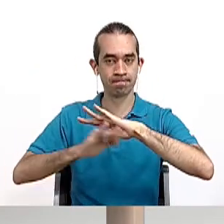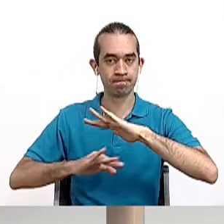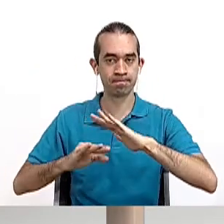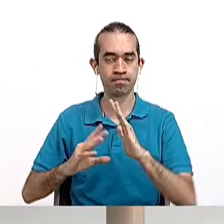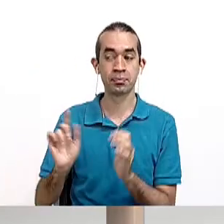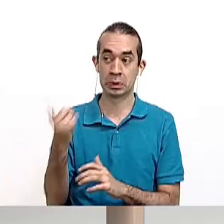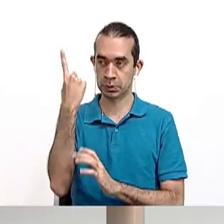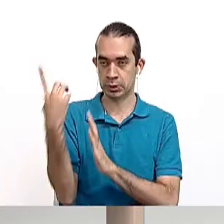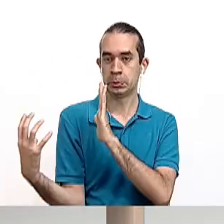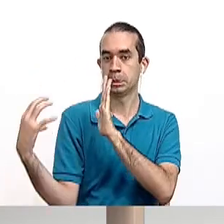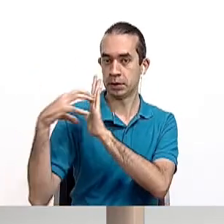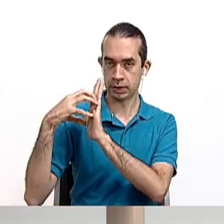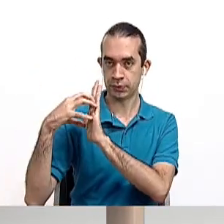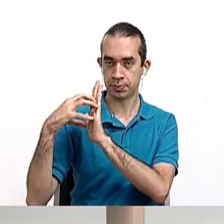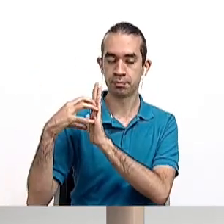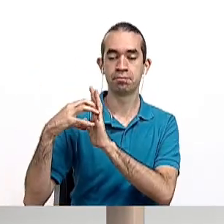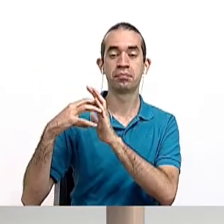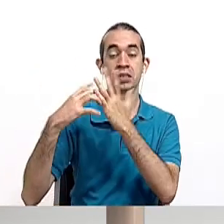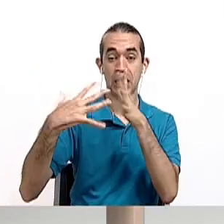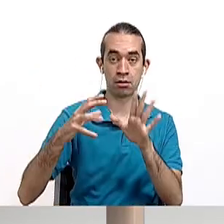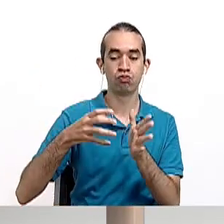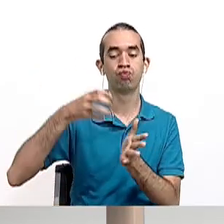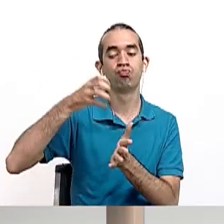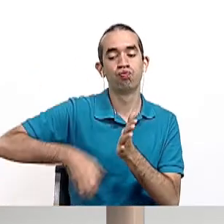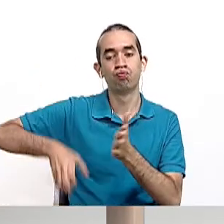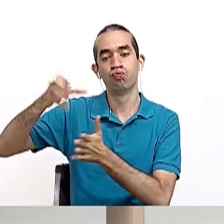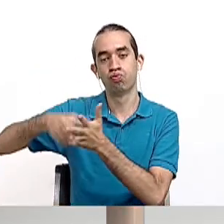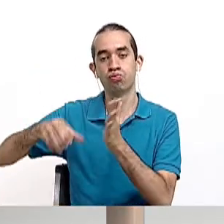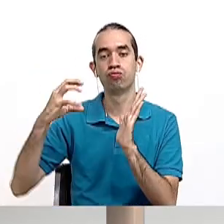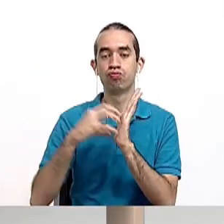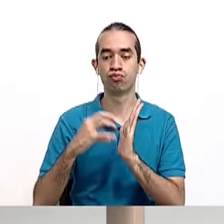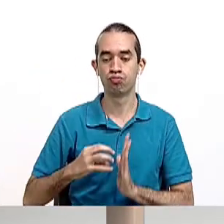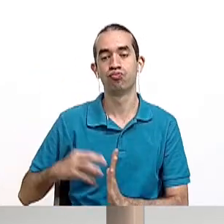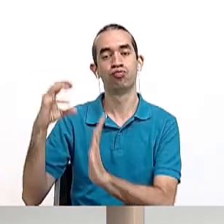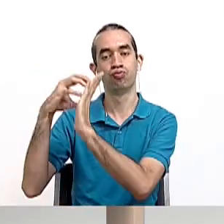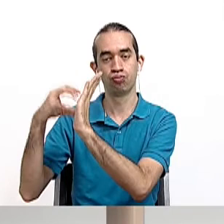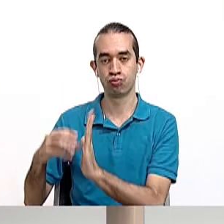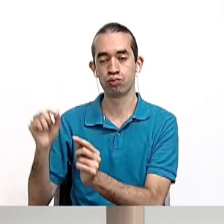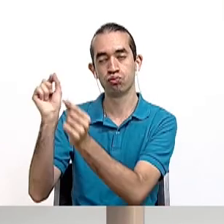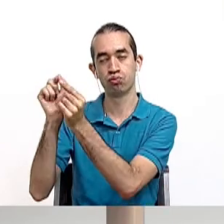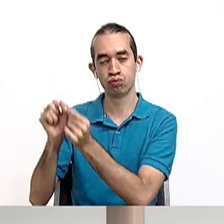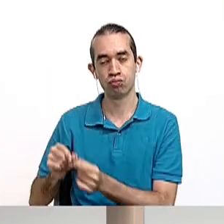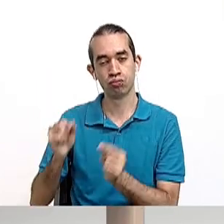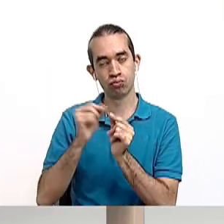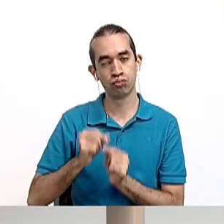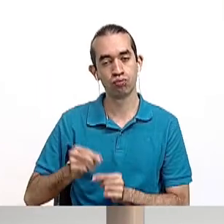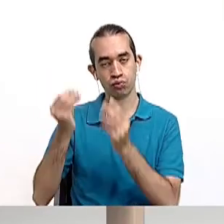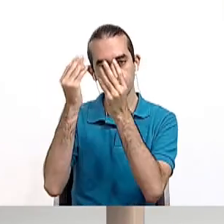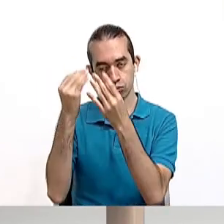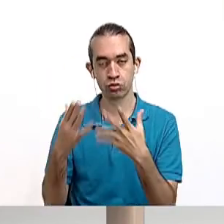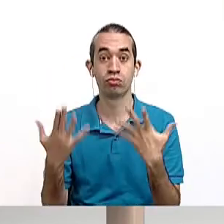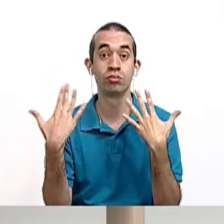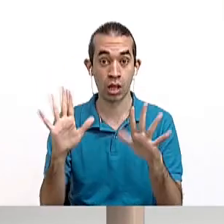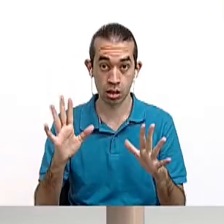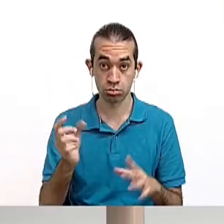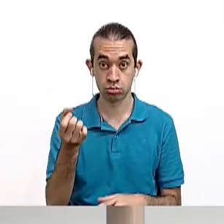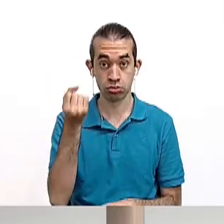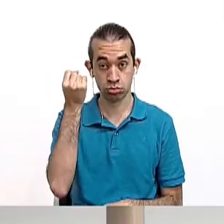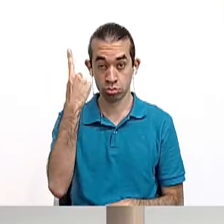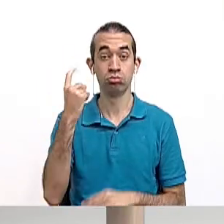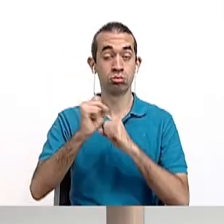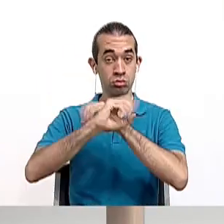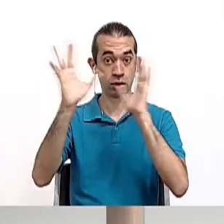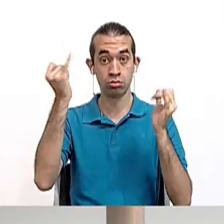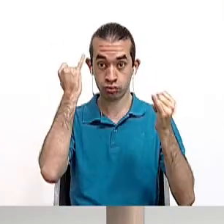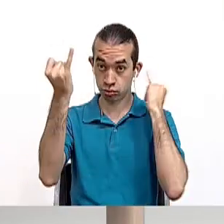primer párrafo. Y luego, ¿cuál va a ser la información que van a detallar? Cuando ya tengan claras todas esas ideas, que es lo que